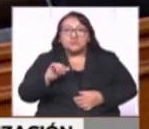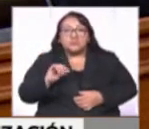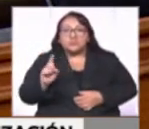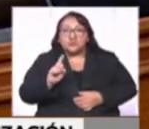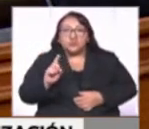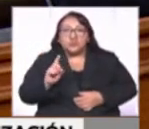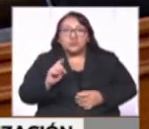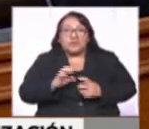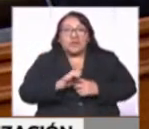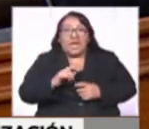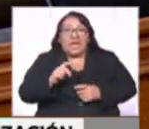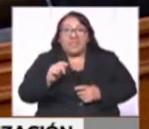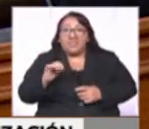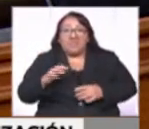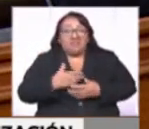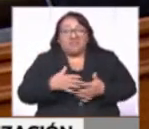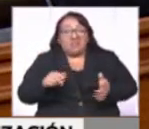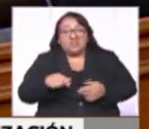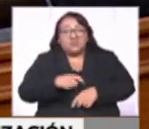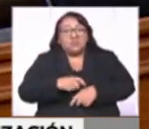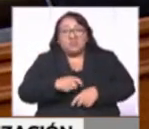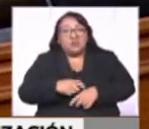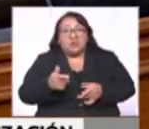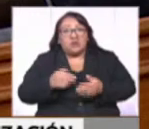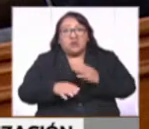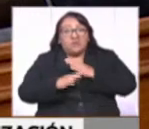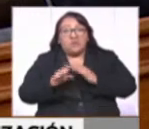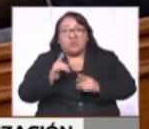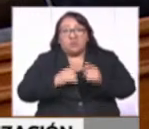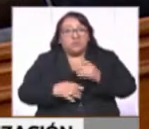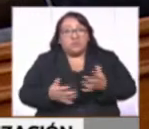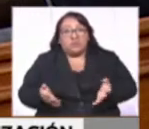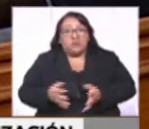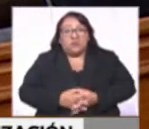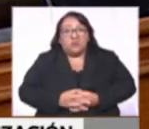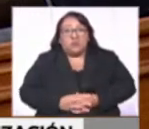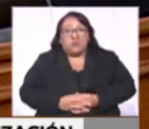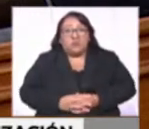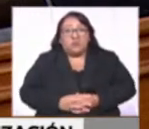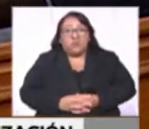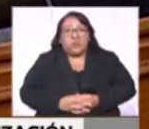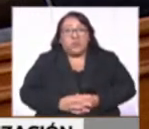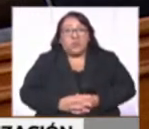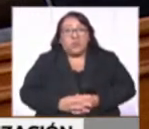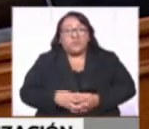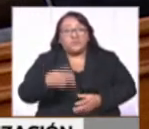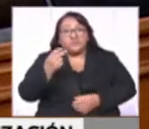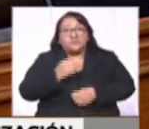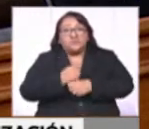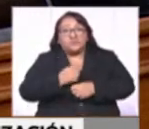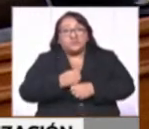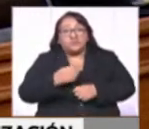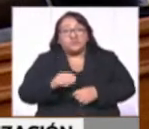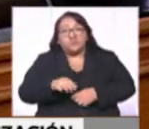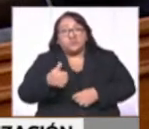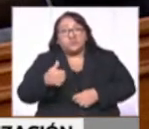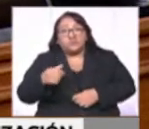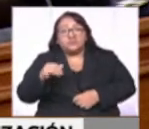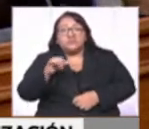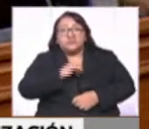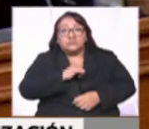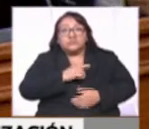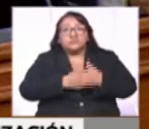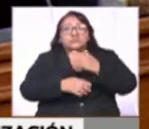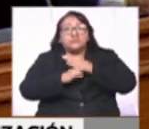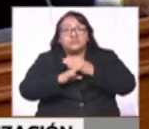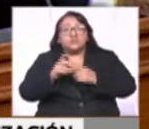son garantía de nada en este momento, ni siquiera de defensa al consumidor. Por eso hay que elaborar otra organización que